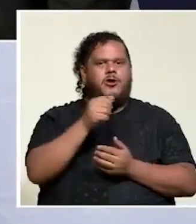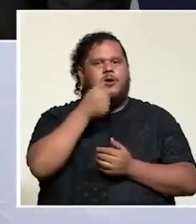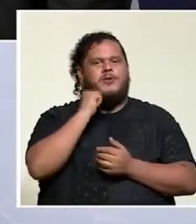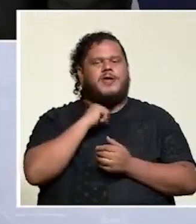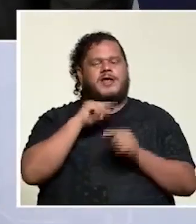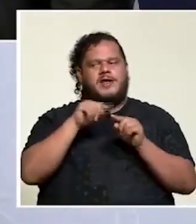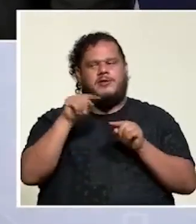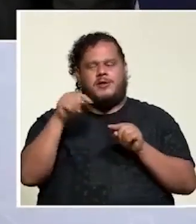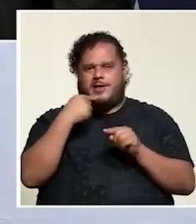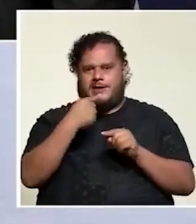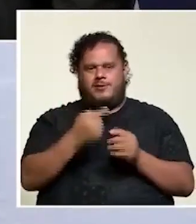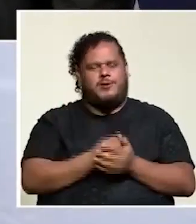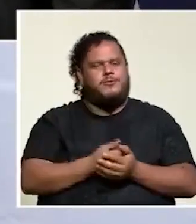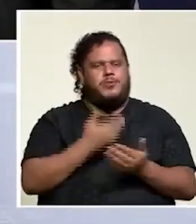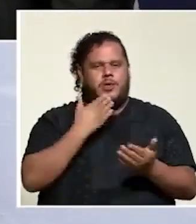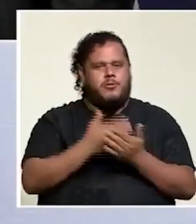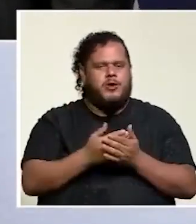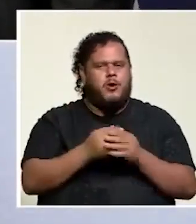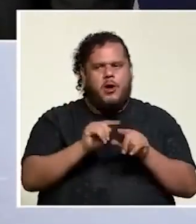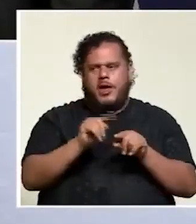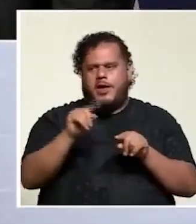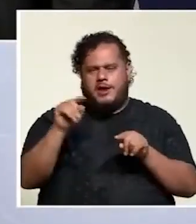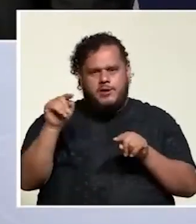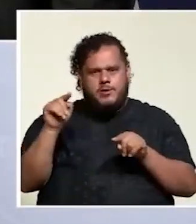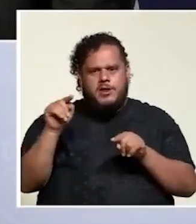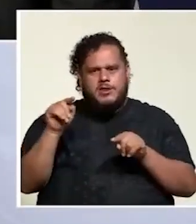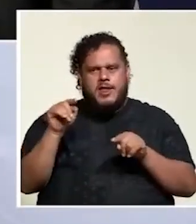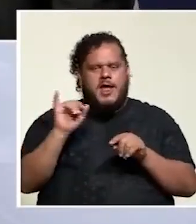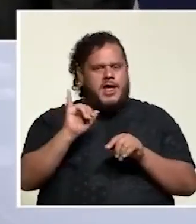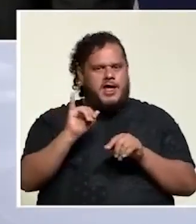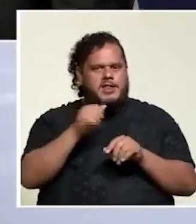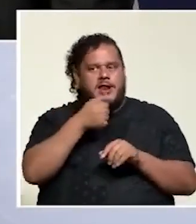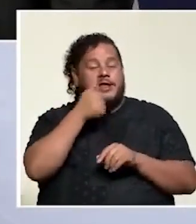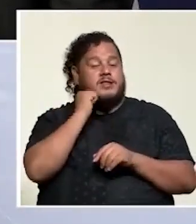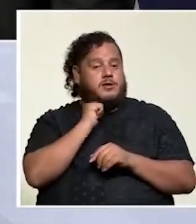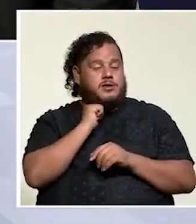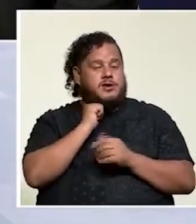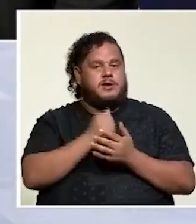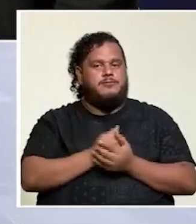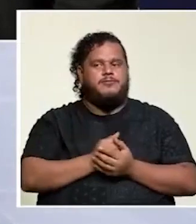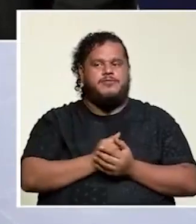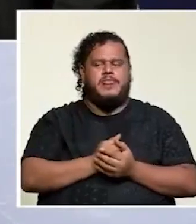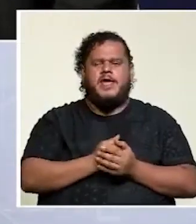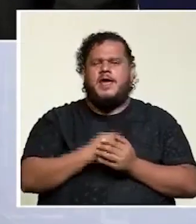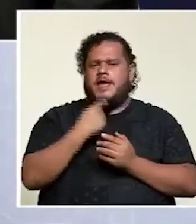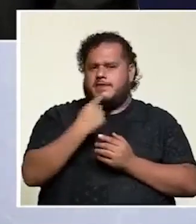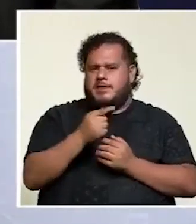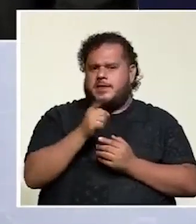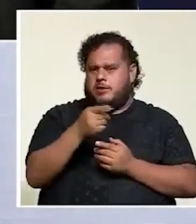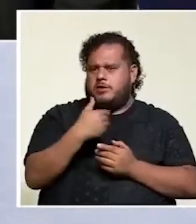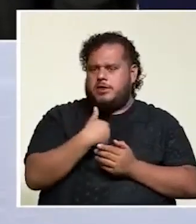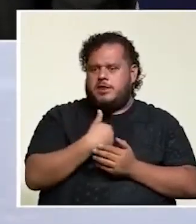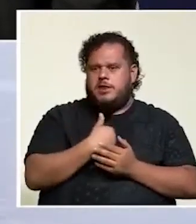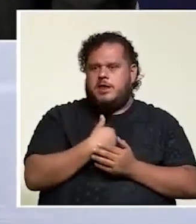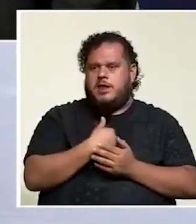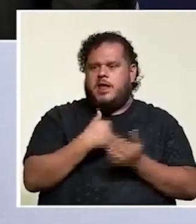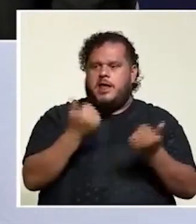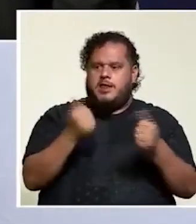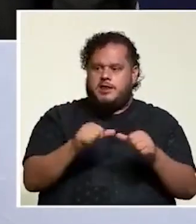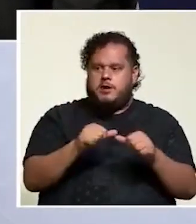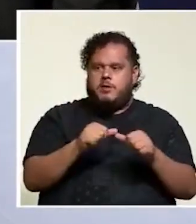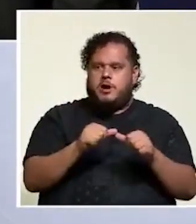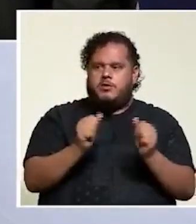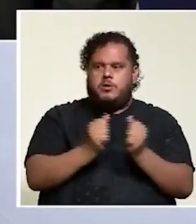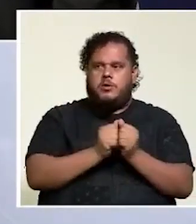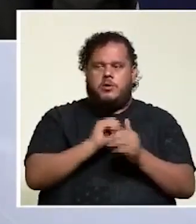encuesta. Bueno, la encuesta de Demoscopía, justamente, que fue la que salió ayer, señala que tiene usted, de acuerdo